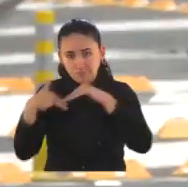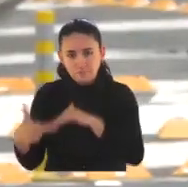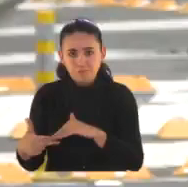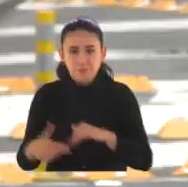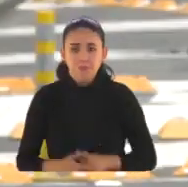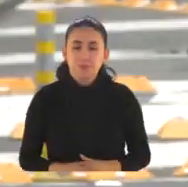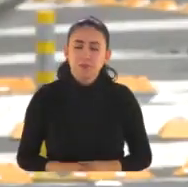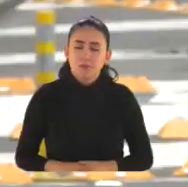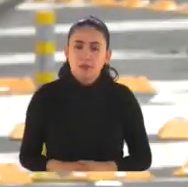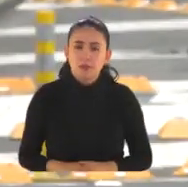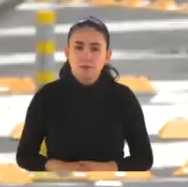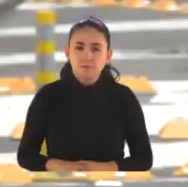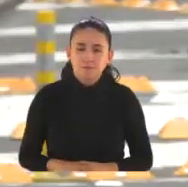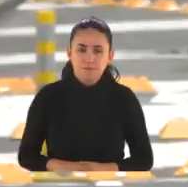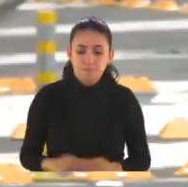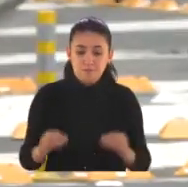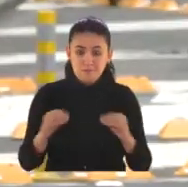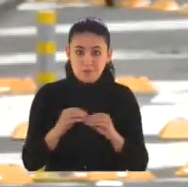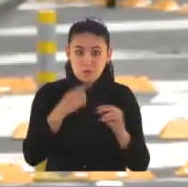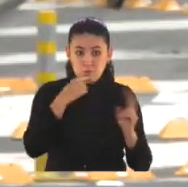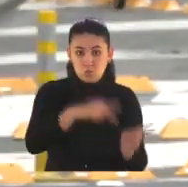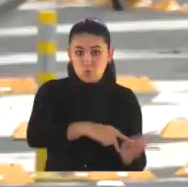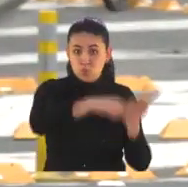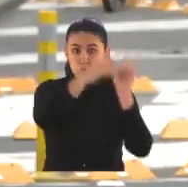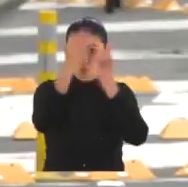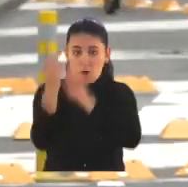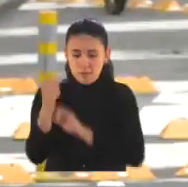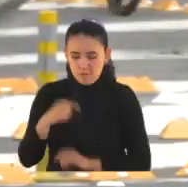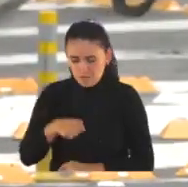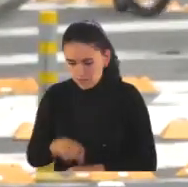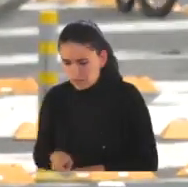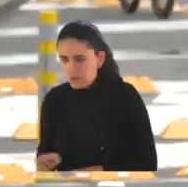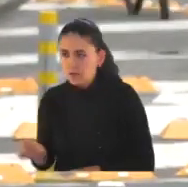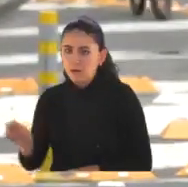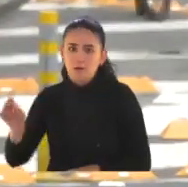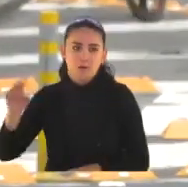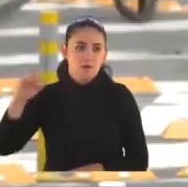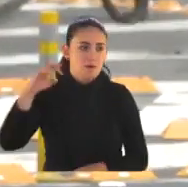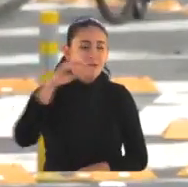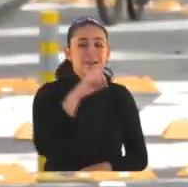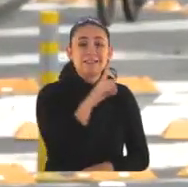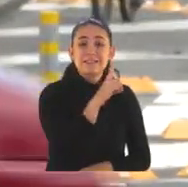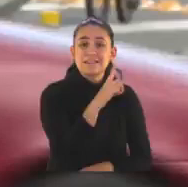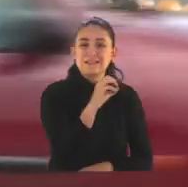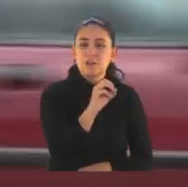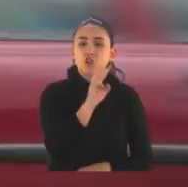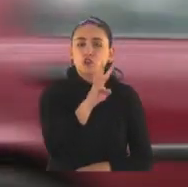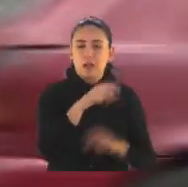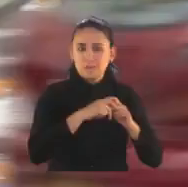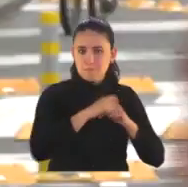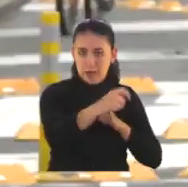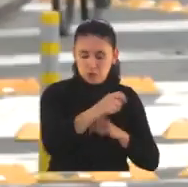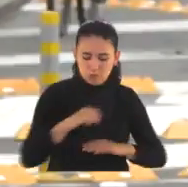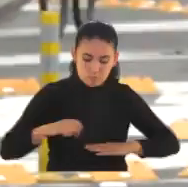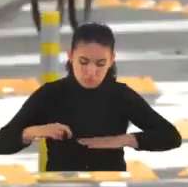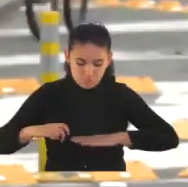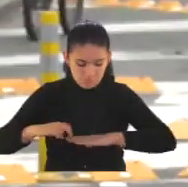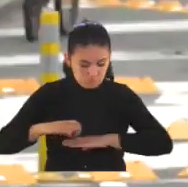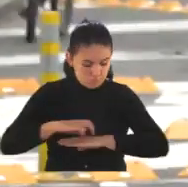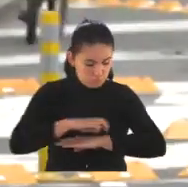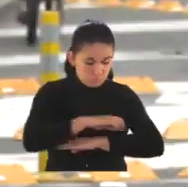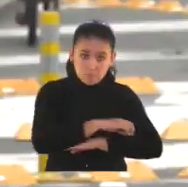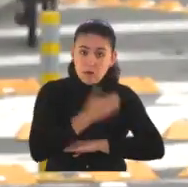Un dato adicional, pasar por un puente peatonal le toma al peatón 103 metros, mientras que pasar por un cruce peatonal seguro a nivel